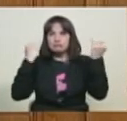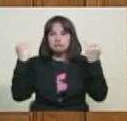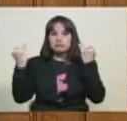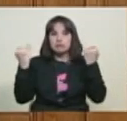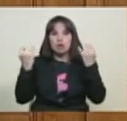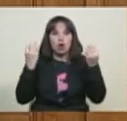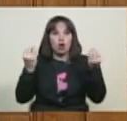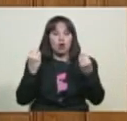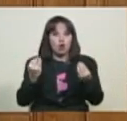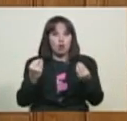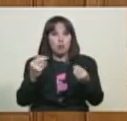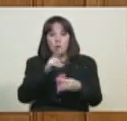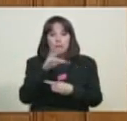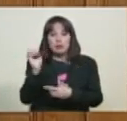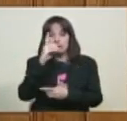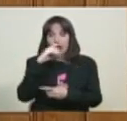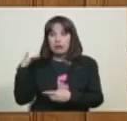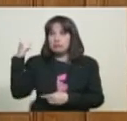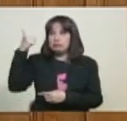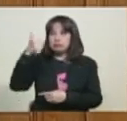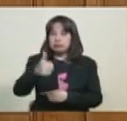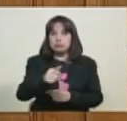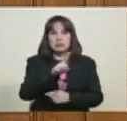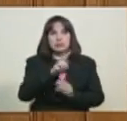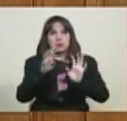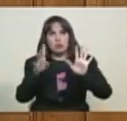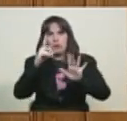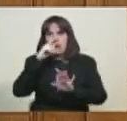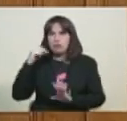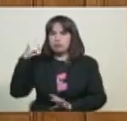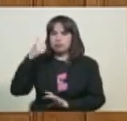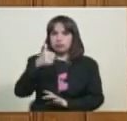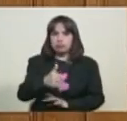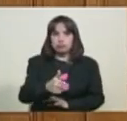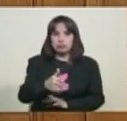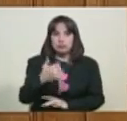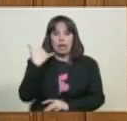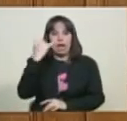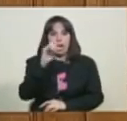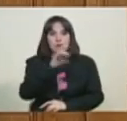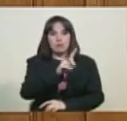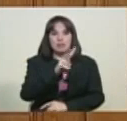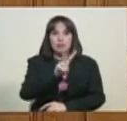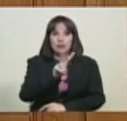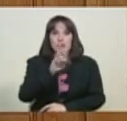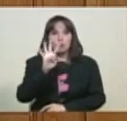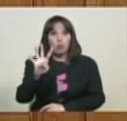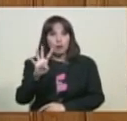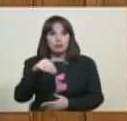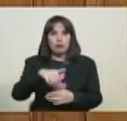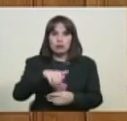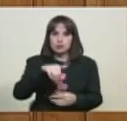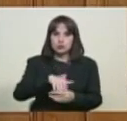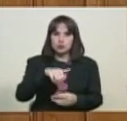20 años en Venezuela, en los últimos 19 años, ha habido 24 elecciones.